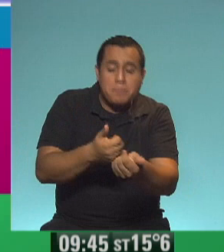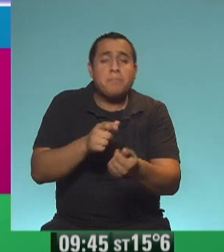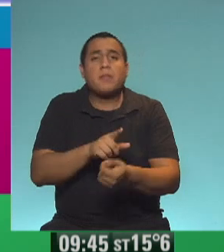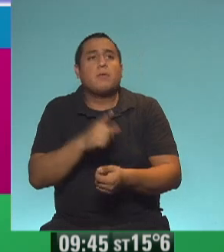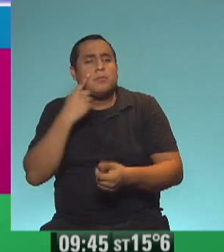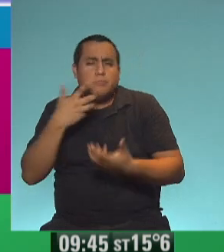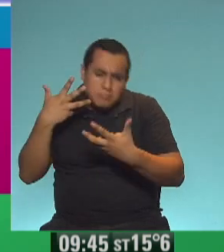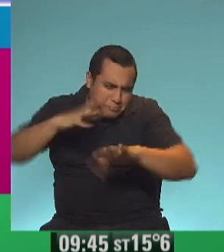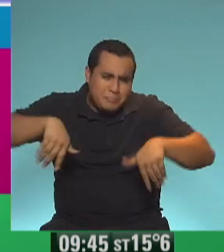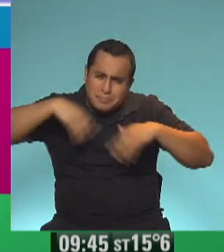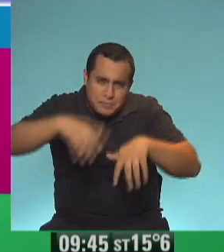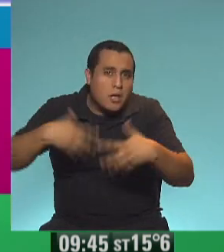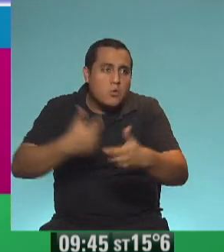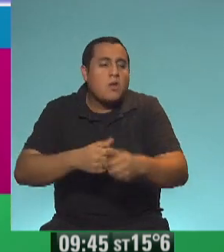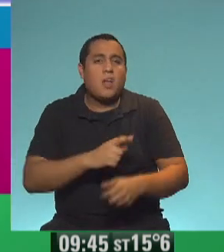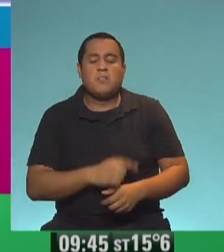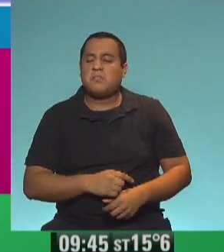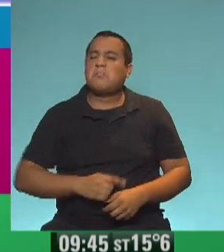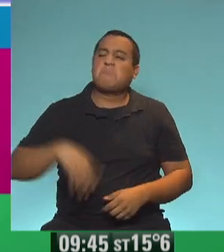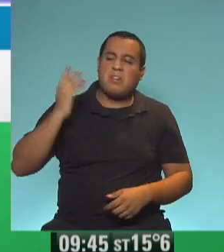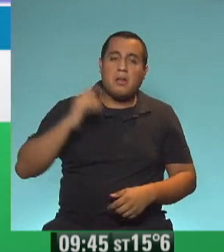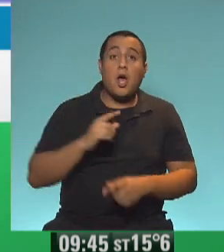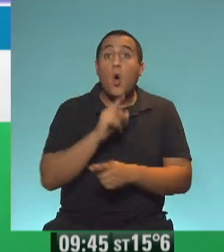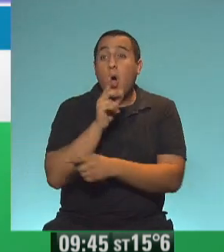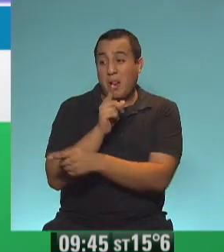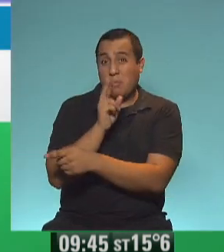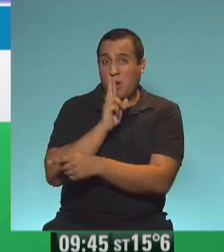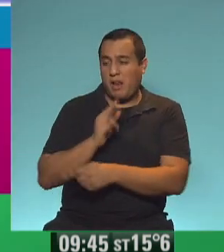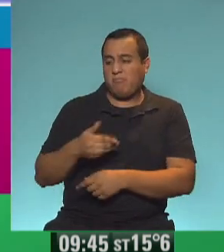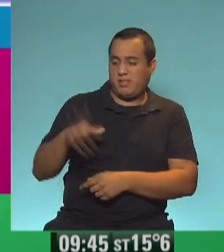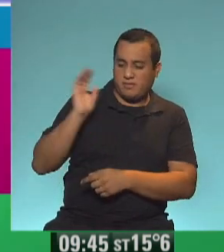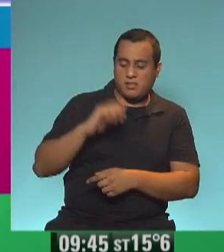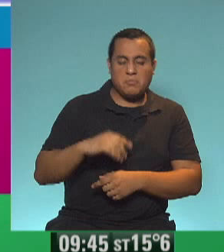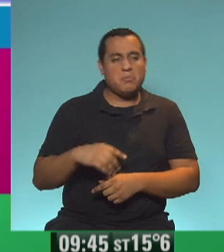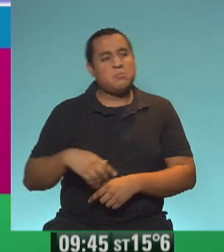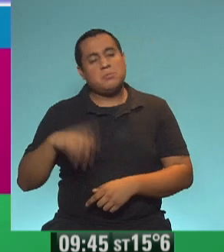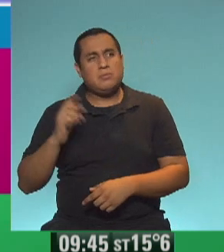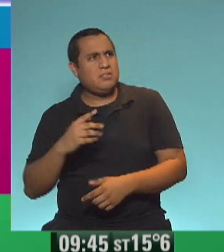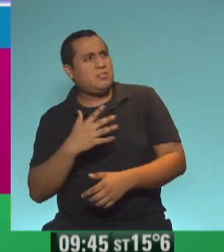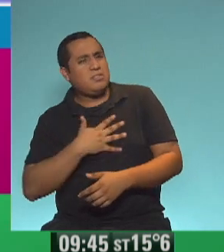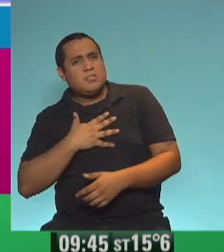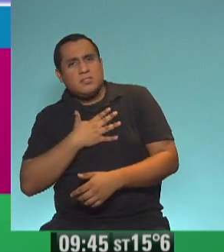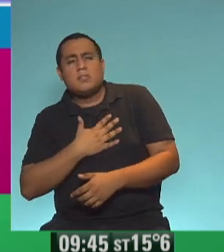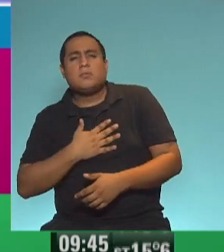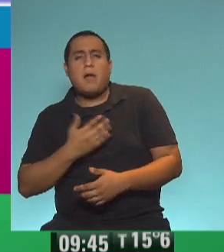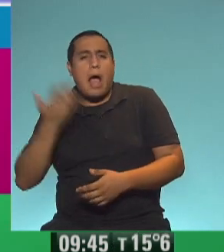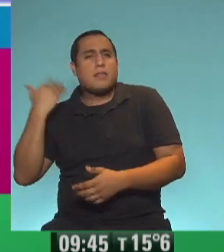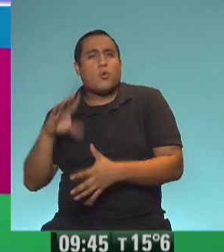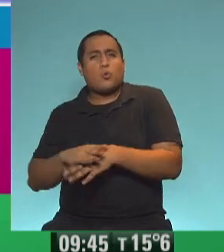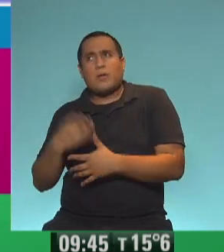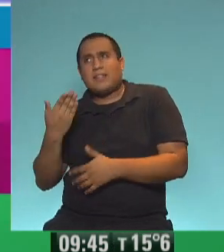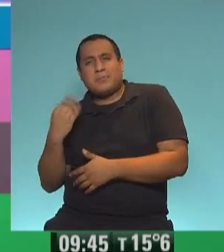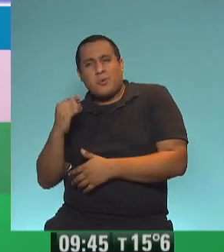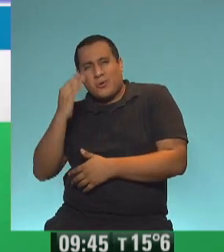muchos malos tratos, era una época diferente, ¿no? Claro. habíamos también salido de la dictadura hacía